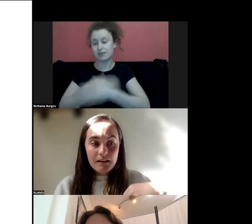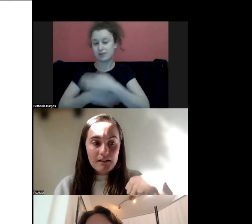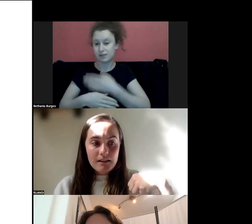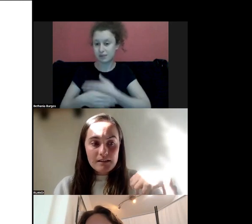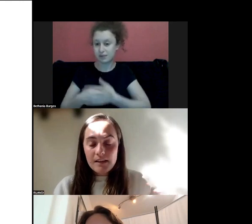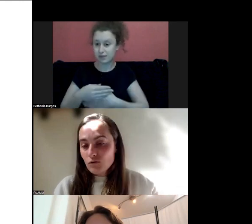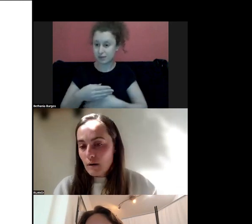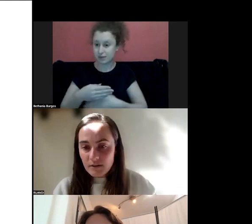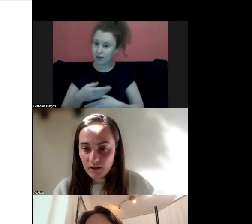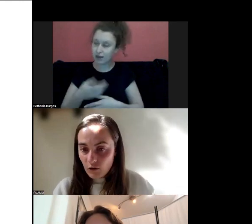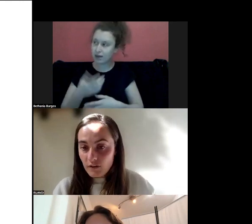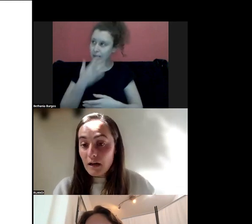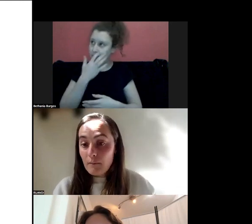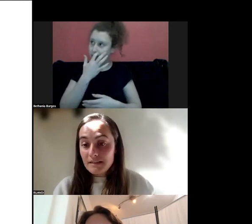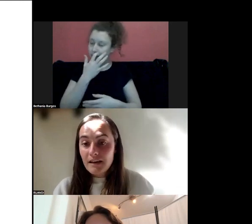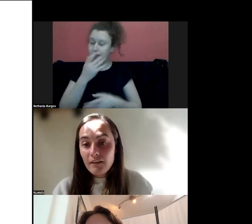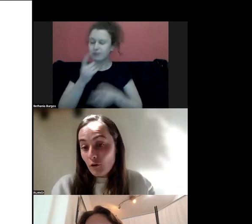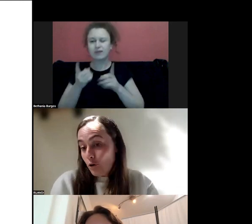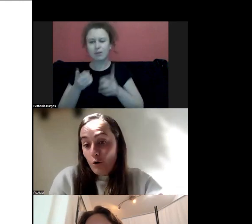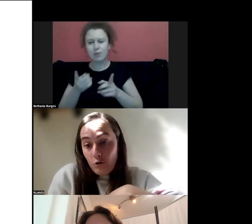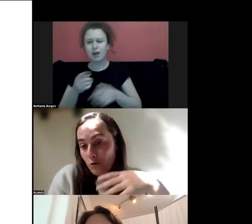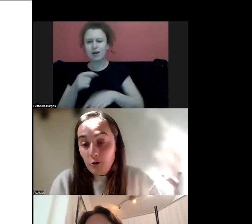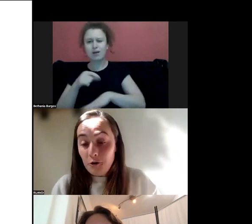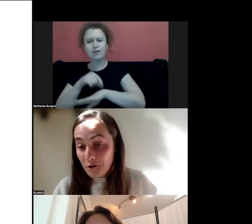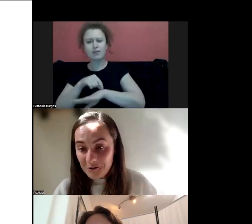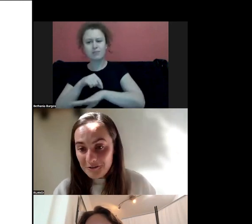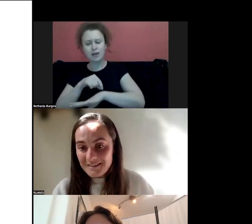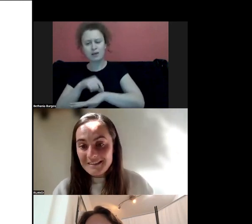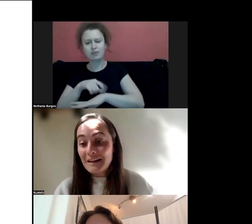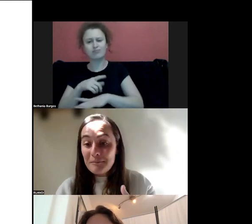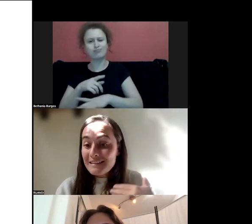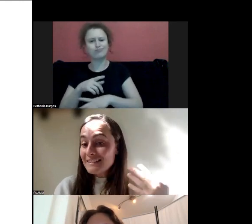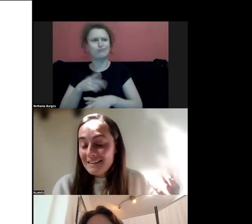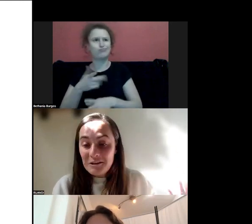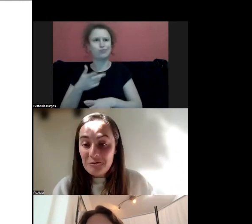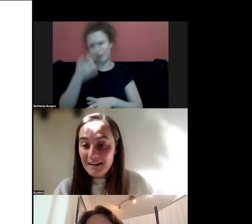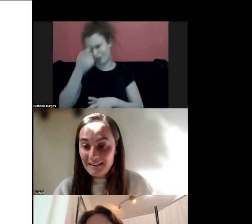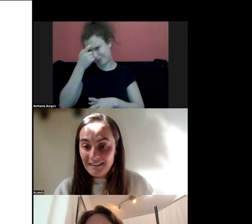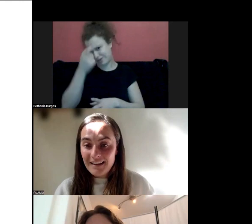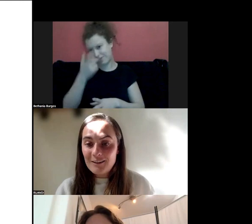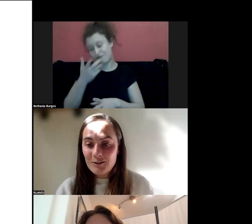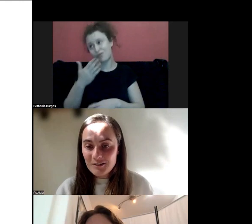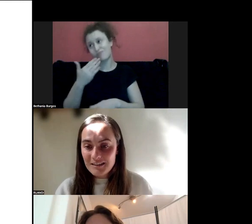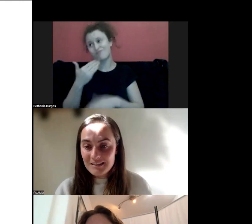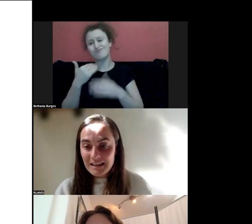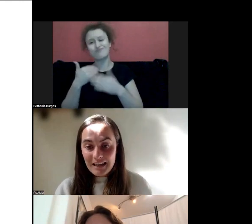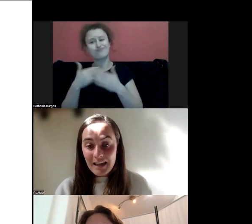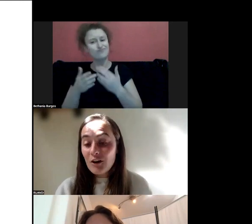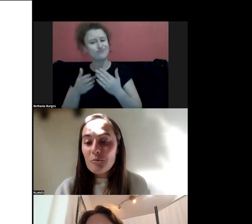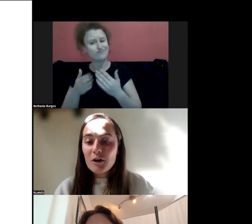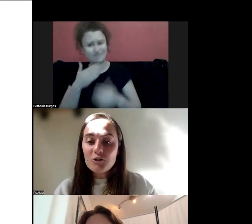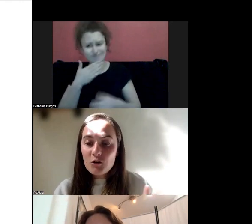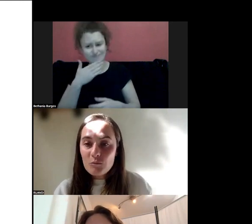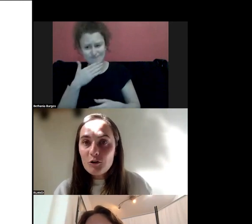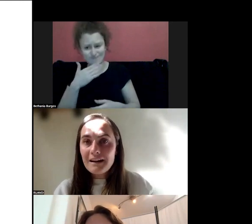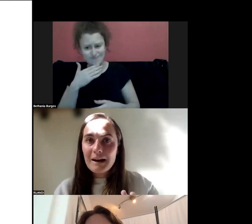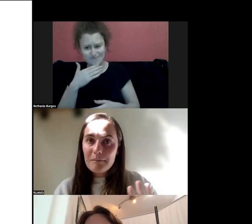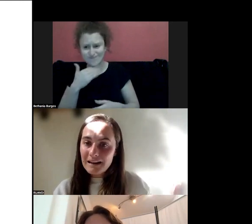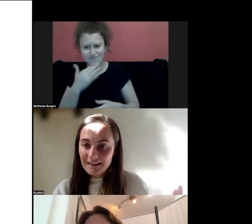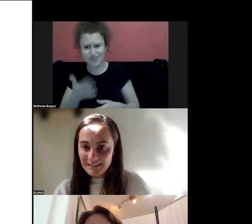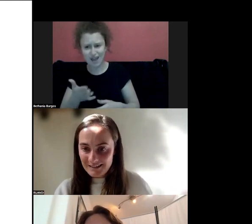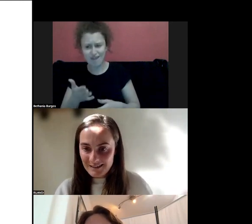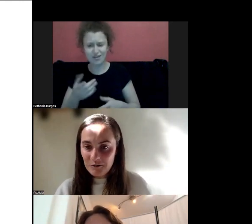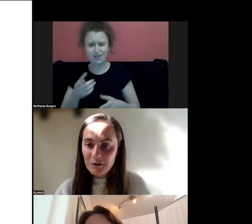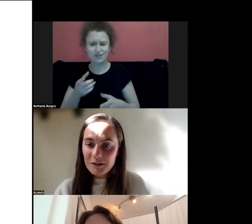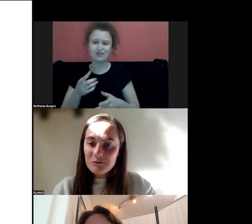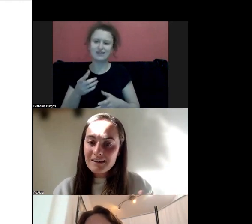repiten, seas una persona con discapacidad o no, se repiten igual. Entonces, sí. es como que todo el mundo le escapa